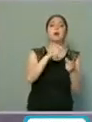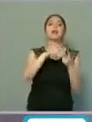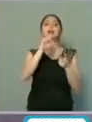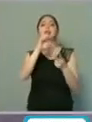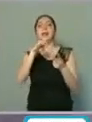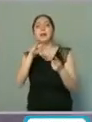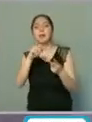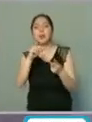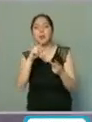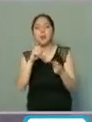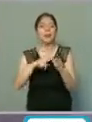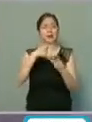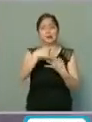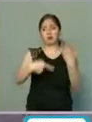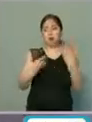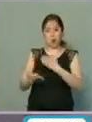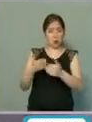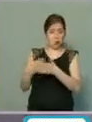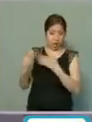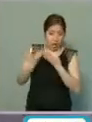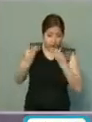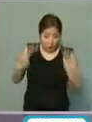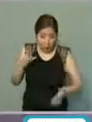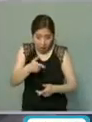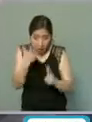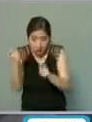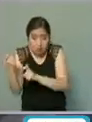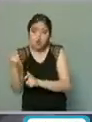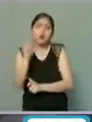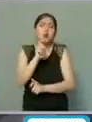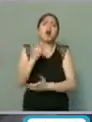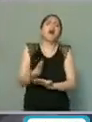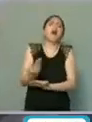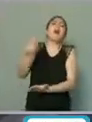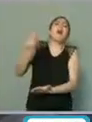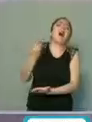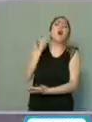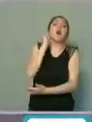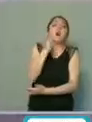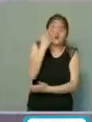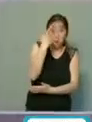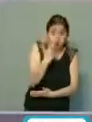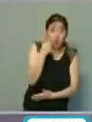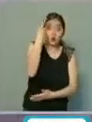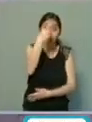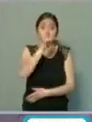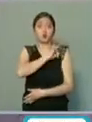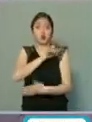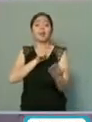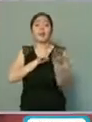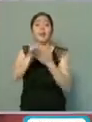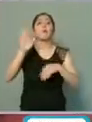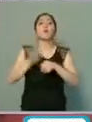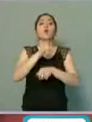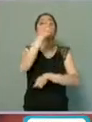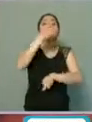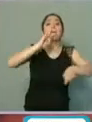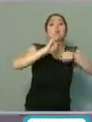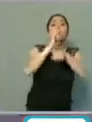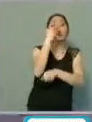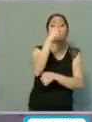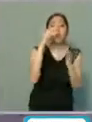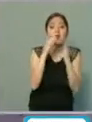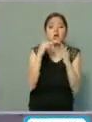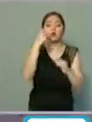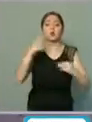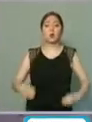sino eran armas que tenían la idea pensadas para proteger tu hogar, tu vivienda y demás, y sobre todo pensando en que